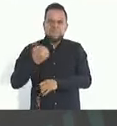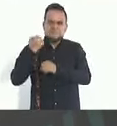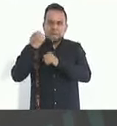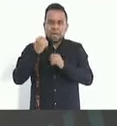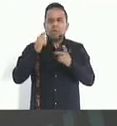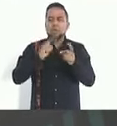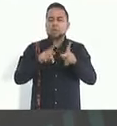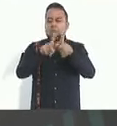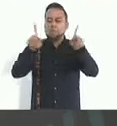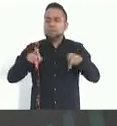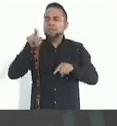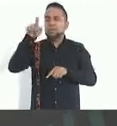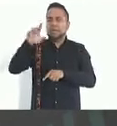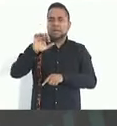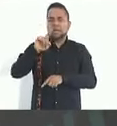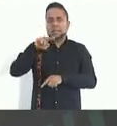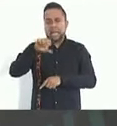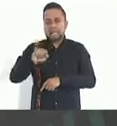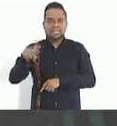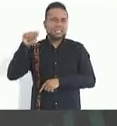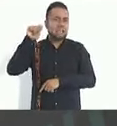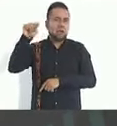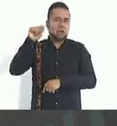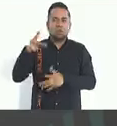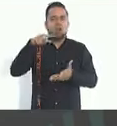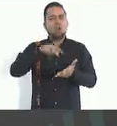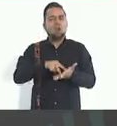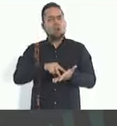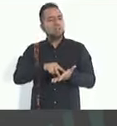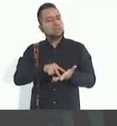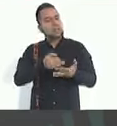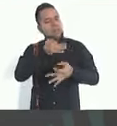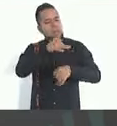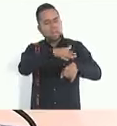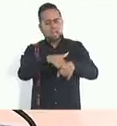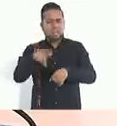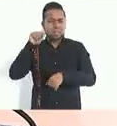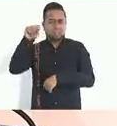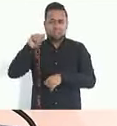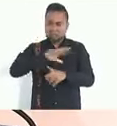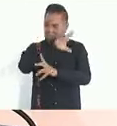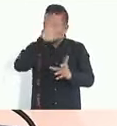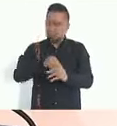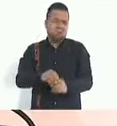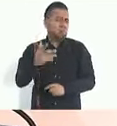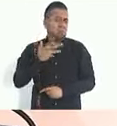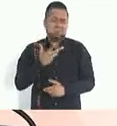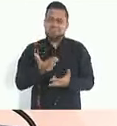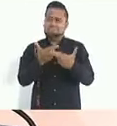Tabasco, dijo en un discurso: Tabasco tiene todo,